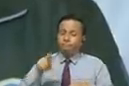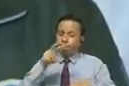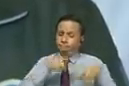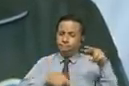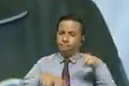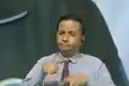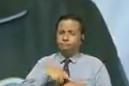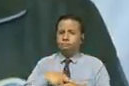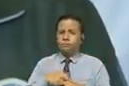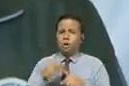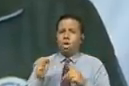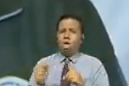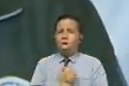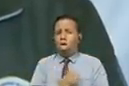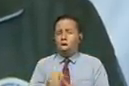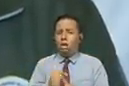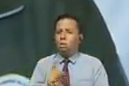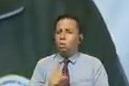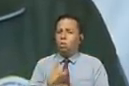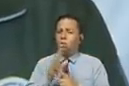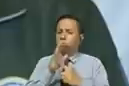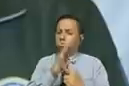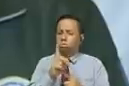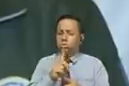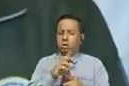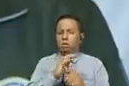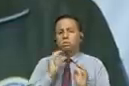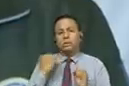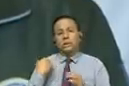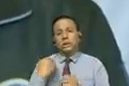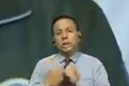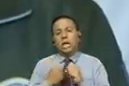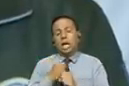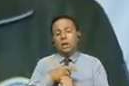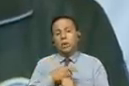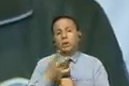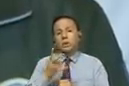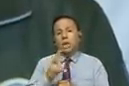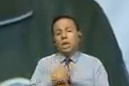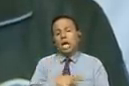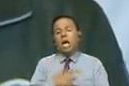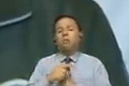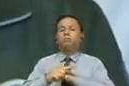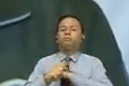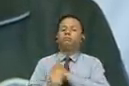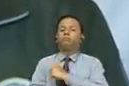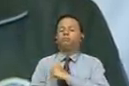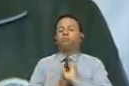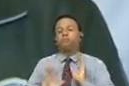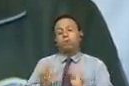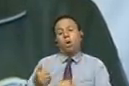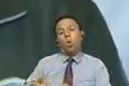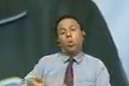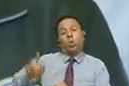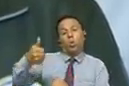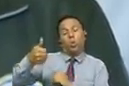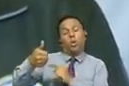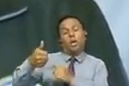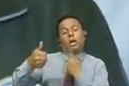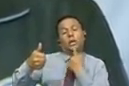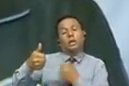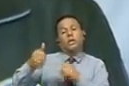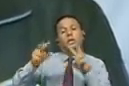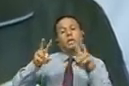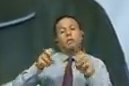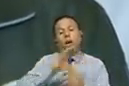se puede vulnerar los derechos por la edad. Entonces tiene que cumplir la sanción que le vaya a disponer la autoridad competente en